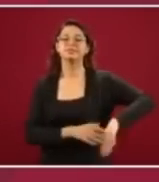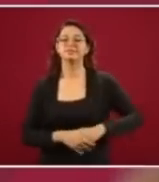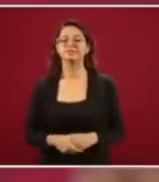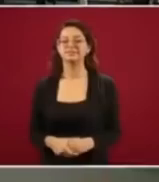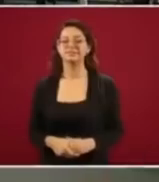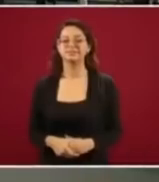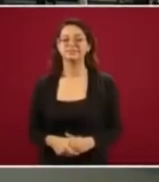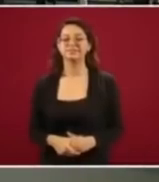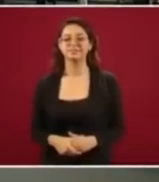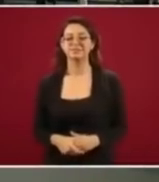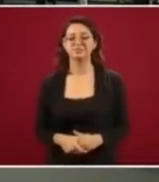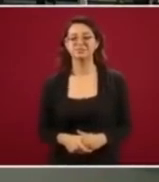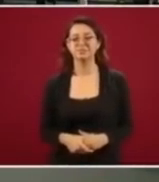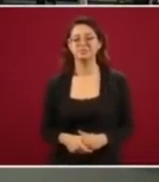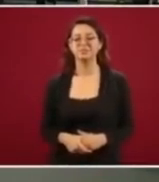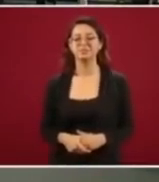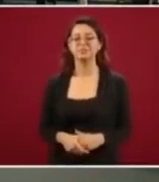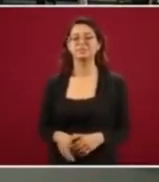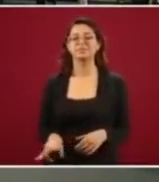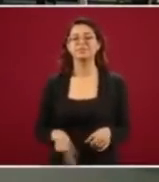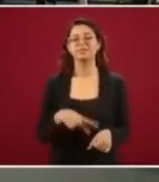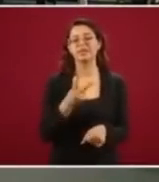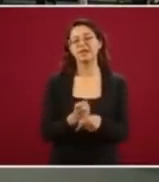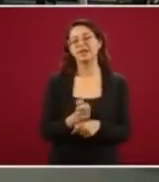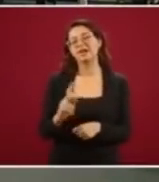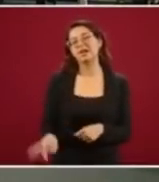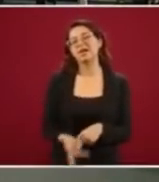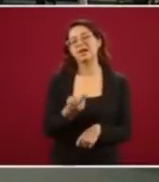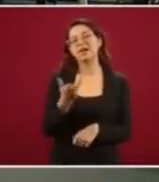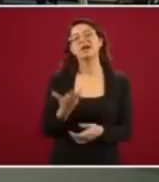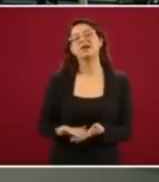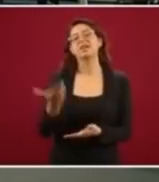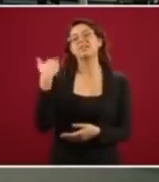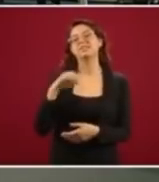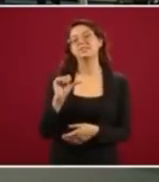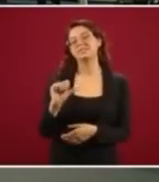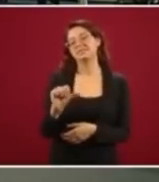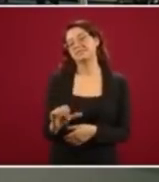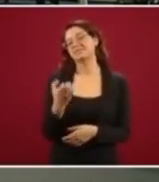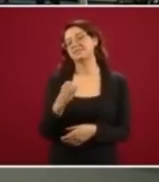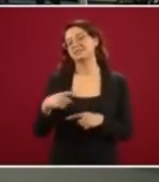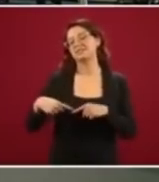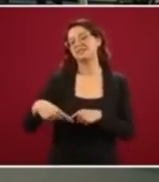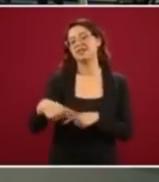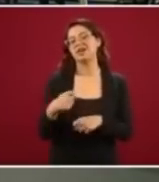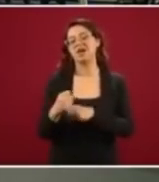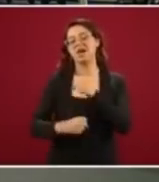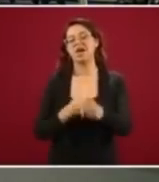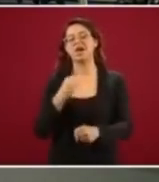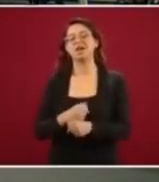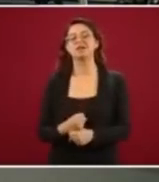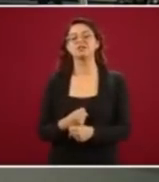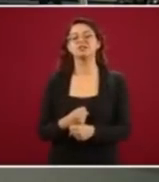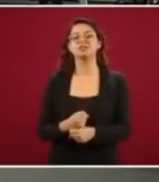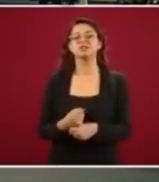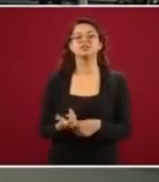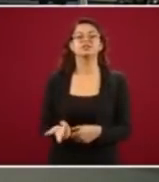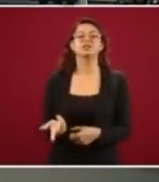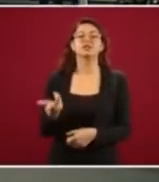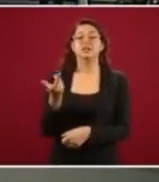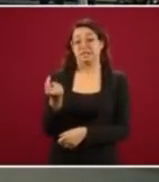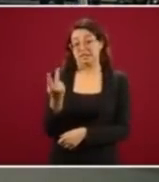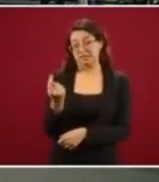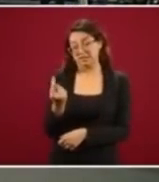Una segunda pregunta, si me permite. El pasado 16 de enero del presente año, durante las grabaciones de la serie de